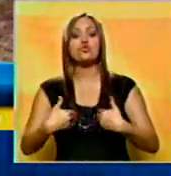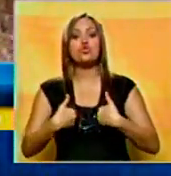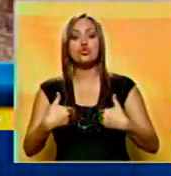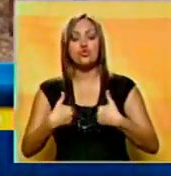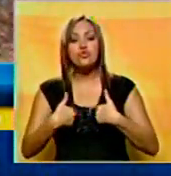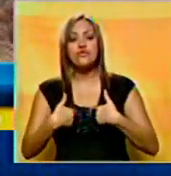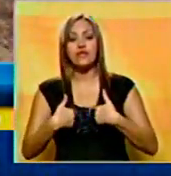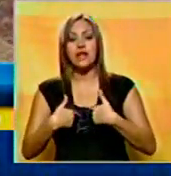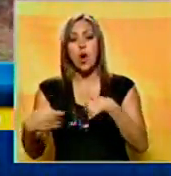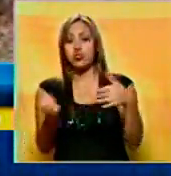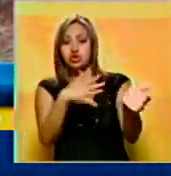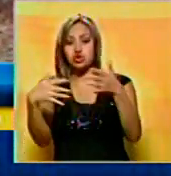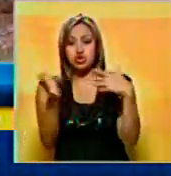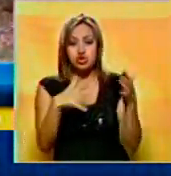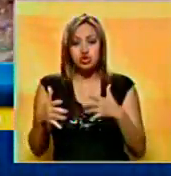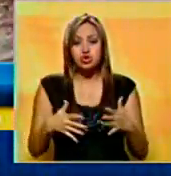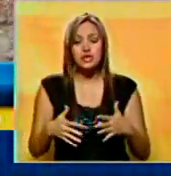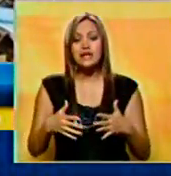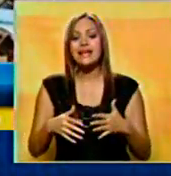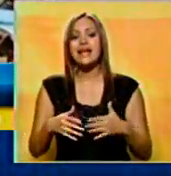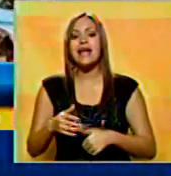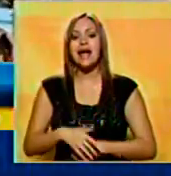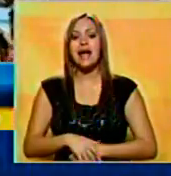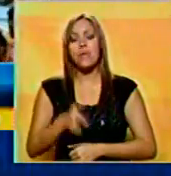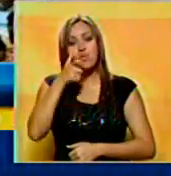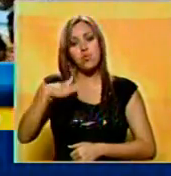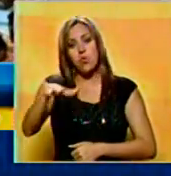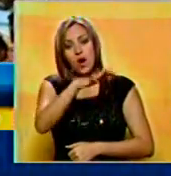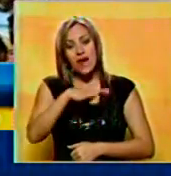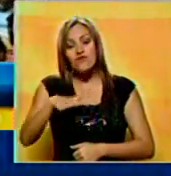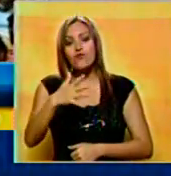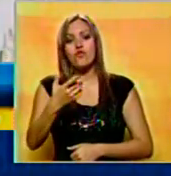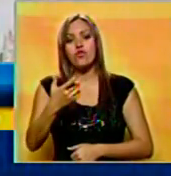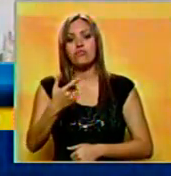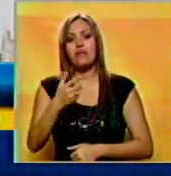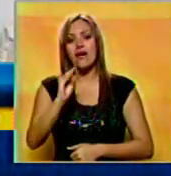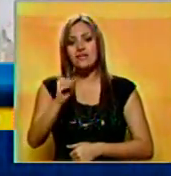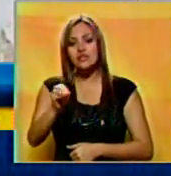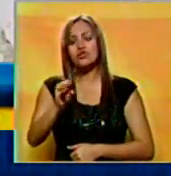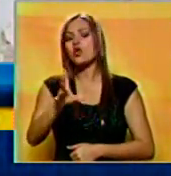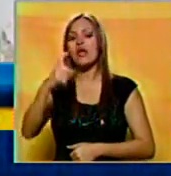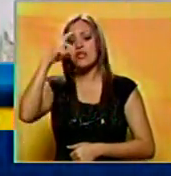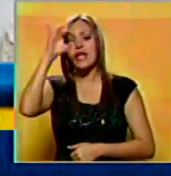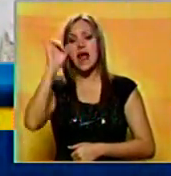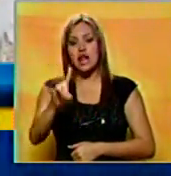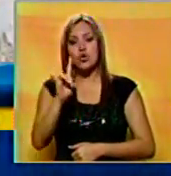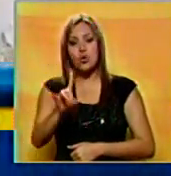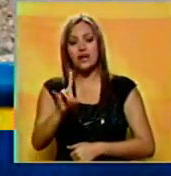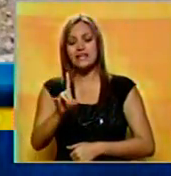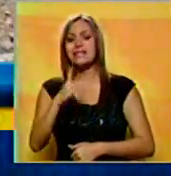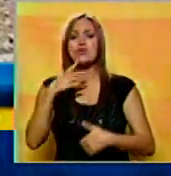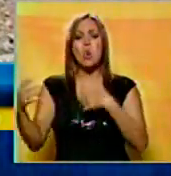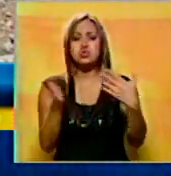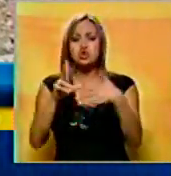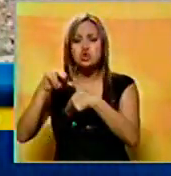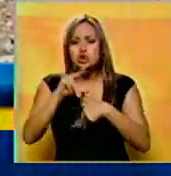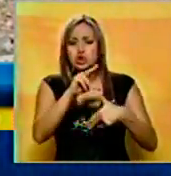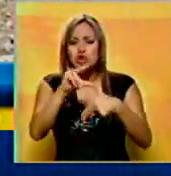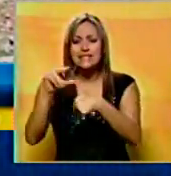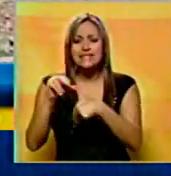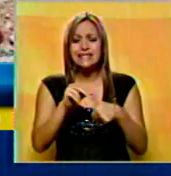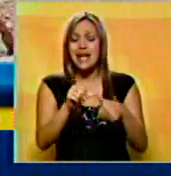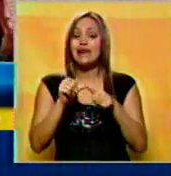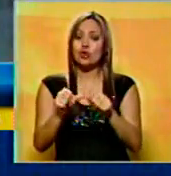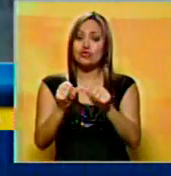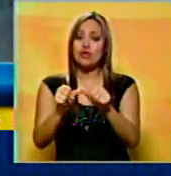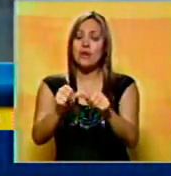tifón aá o Yolanda como lo denominó el pueblo de Filipinas que golpeó este lunes a Vietnam fue una Tropical y siguió